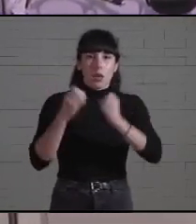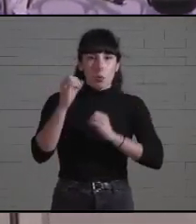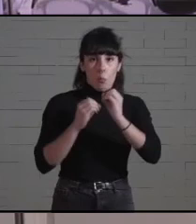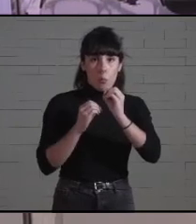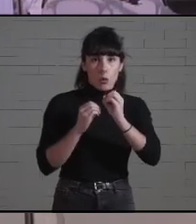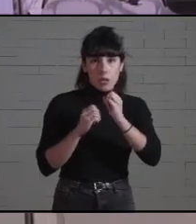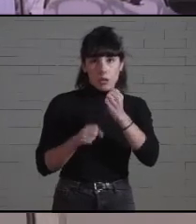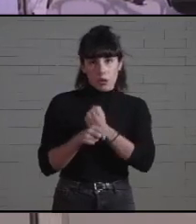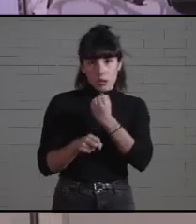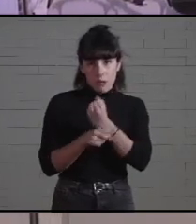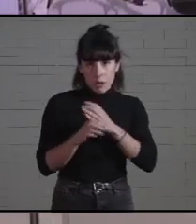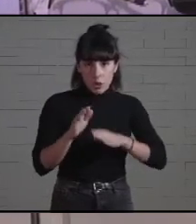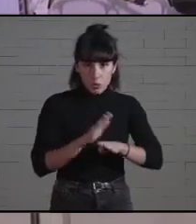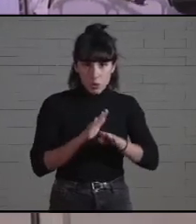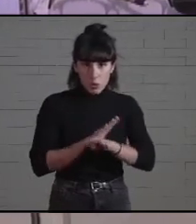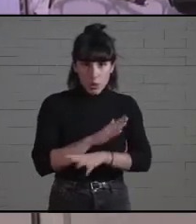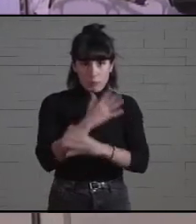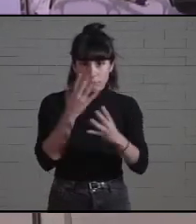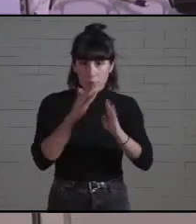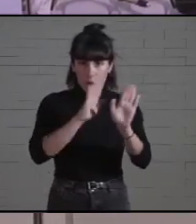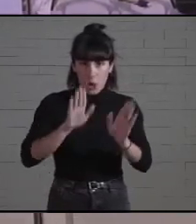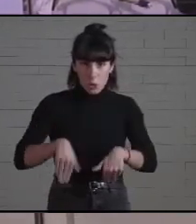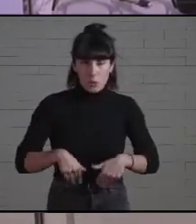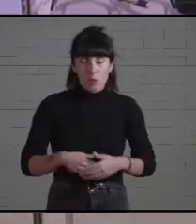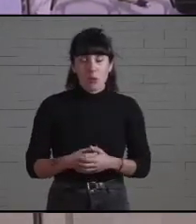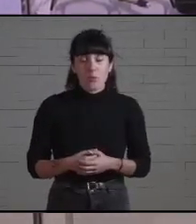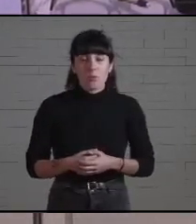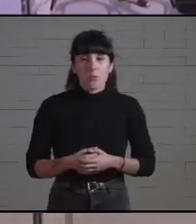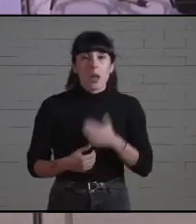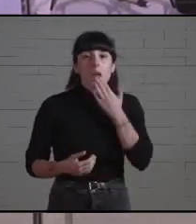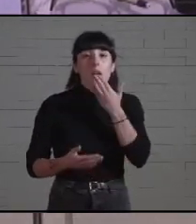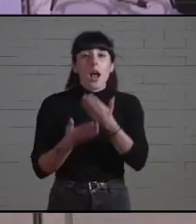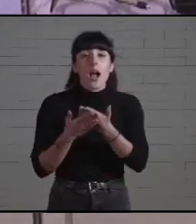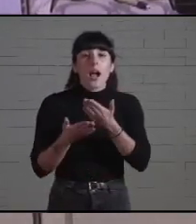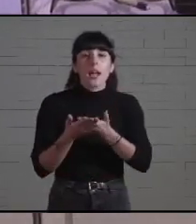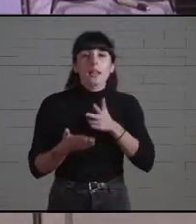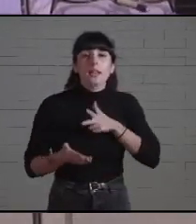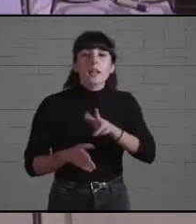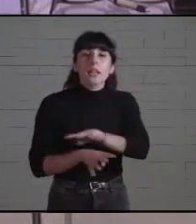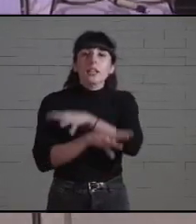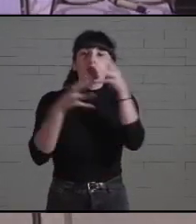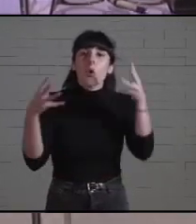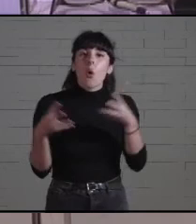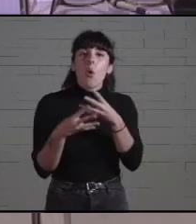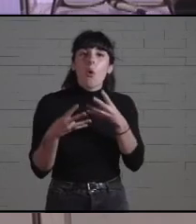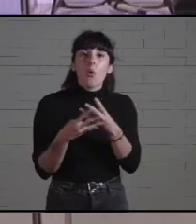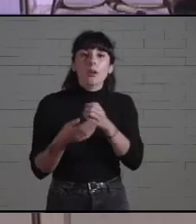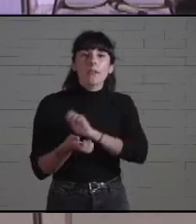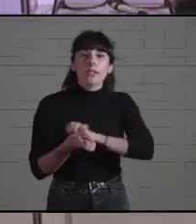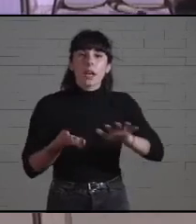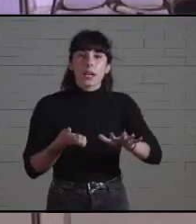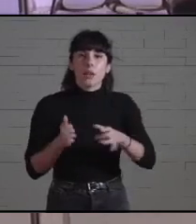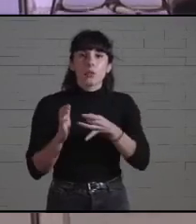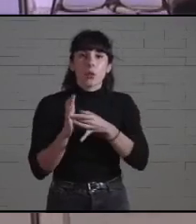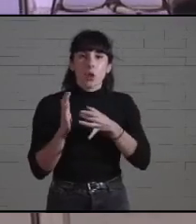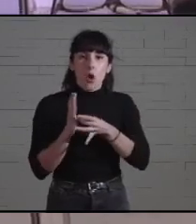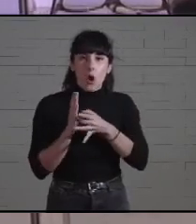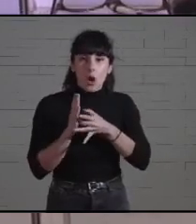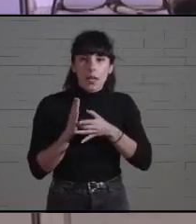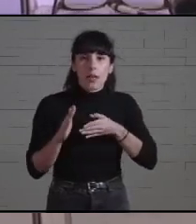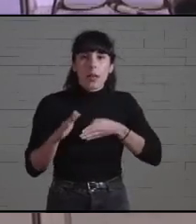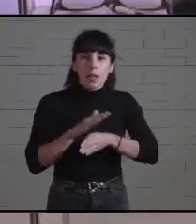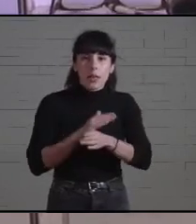completa. Y noveno y por último, garantizar el derecho universal gratuito a una plaza de servicio de calidad de atención a